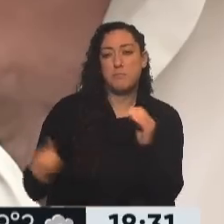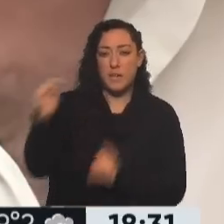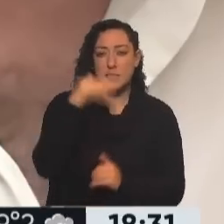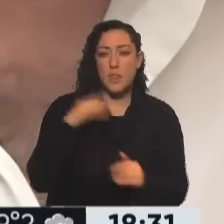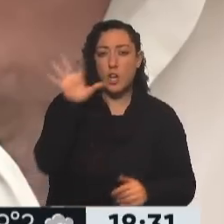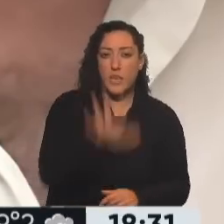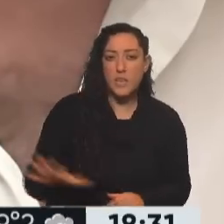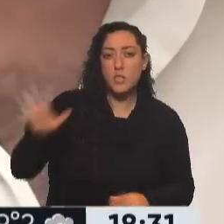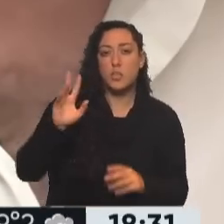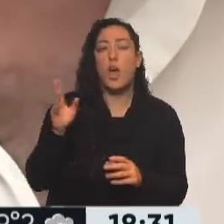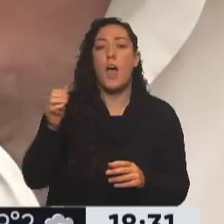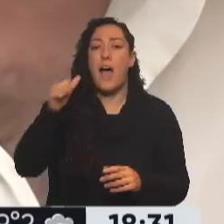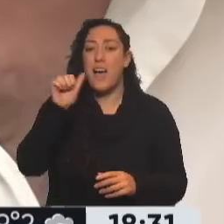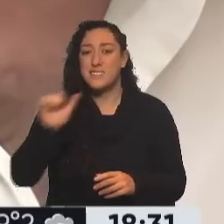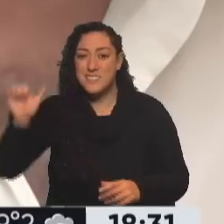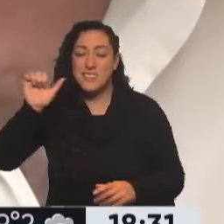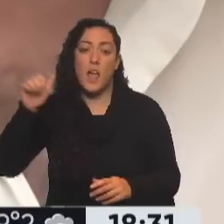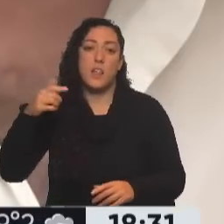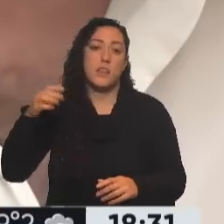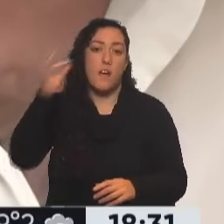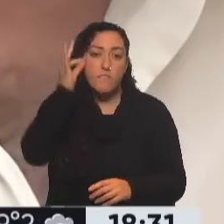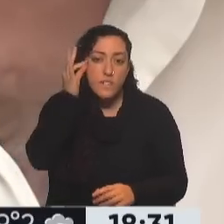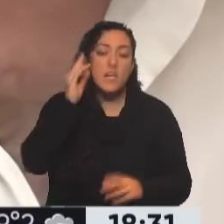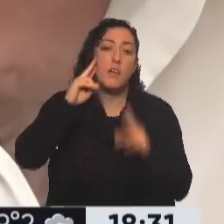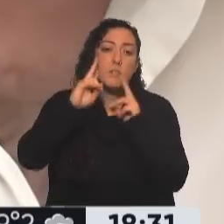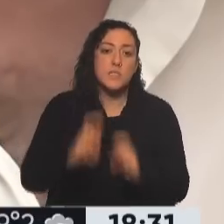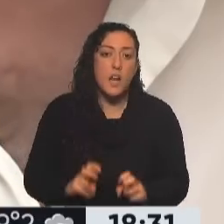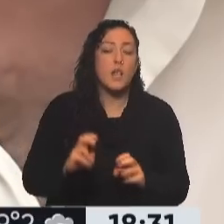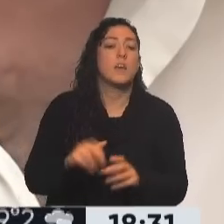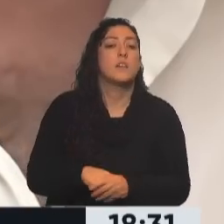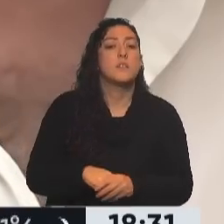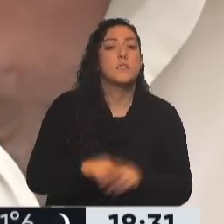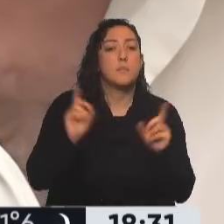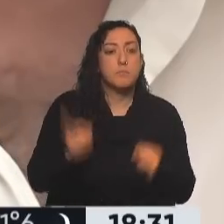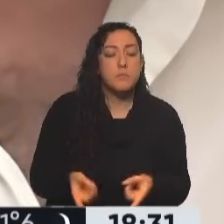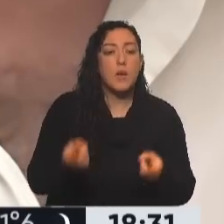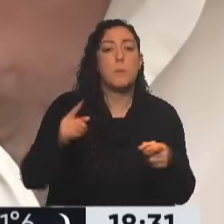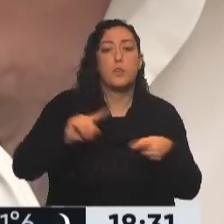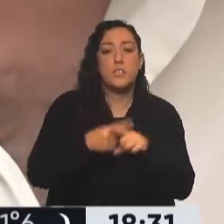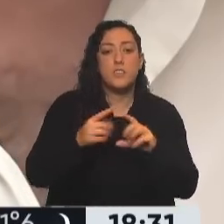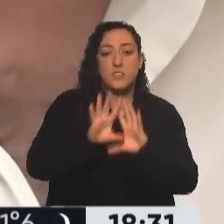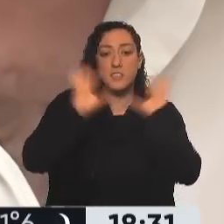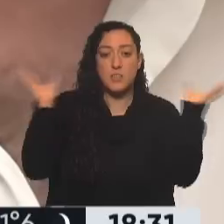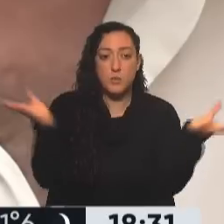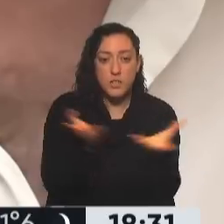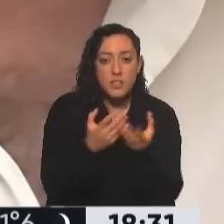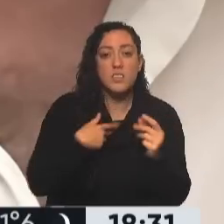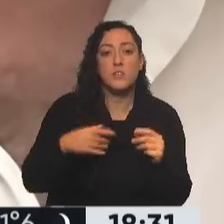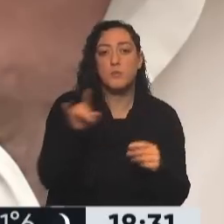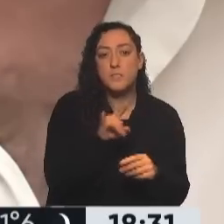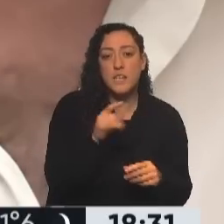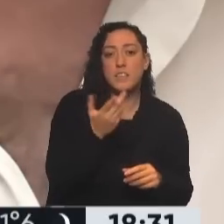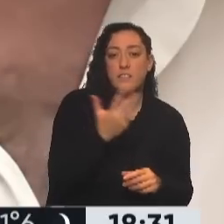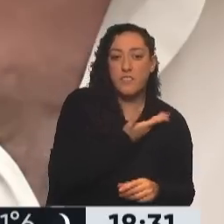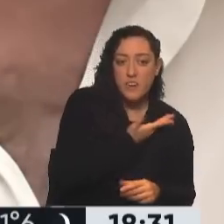Medio Oriente, Sur de Asia y África de la Universidad de Columbia, docente de las cátedras de Política Internacional de las universidades de 3